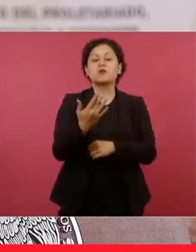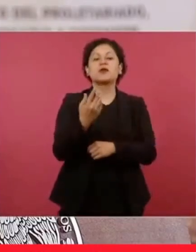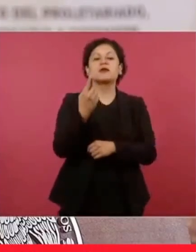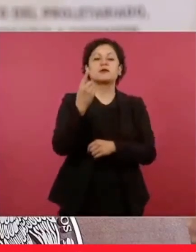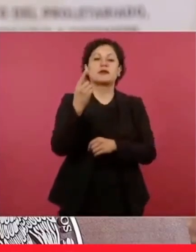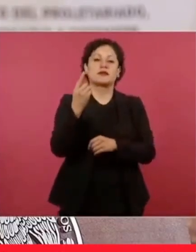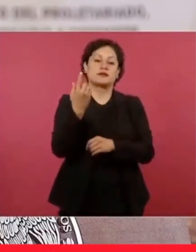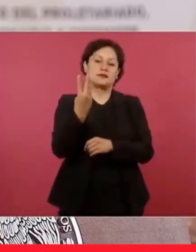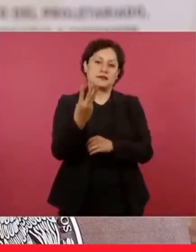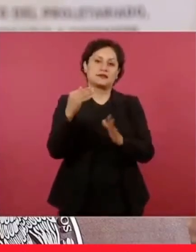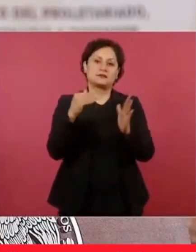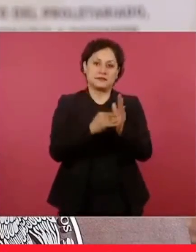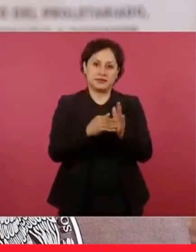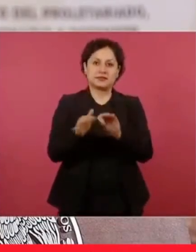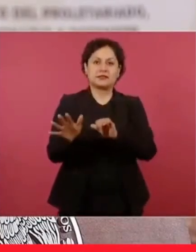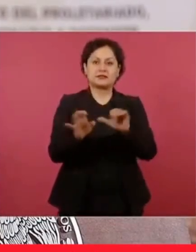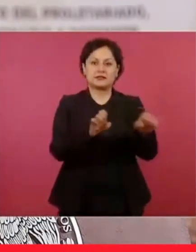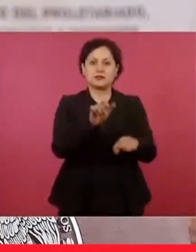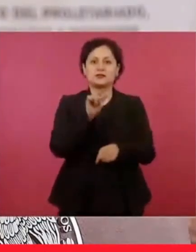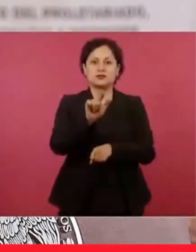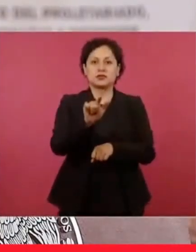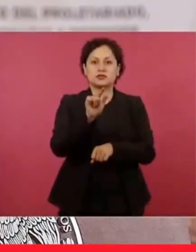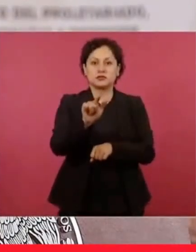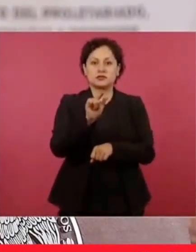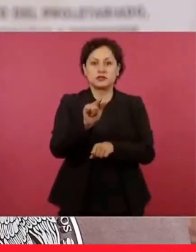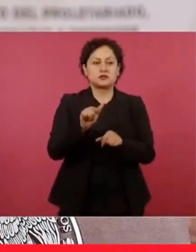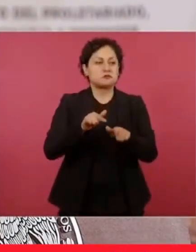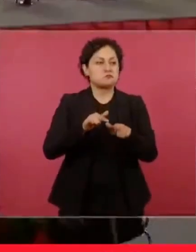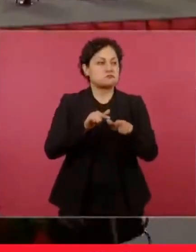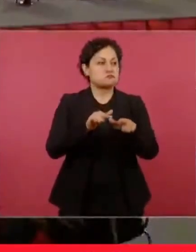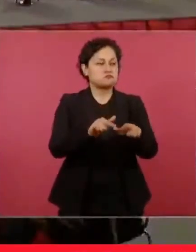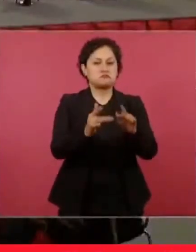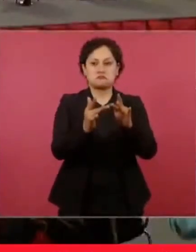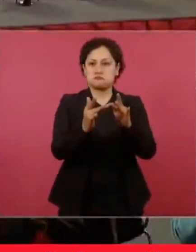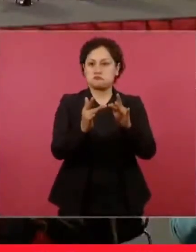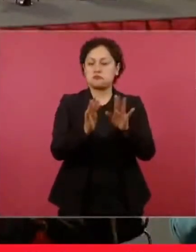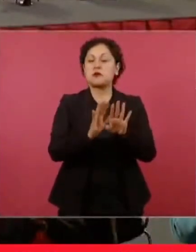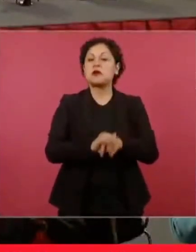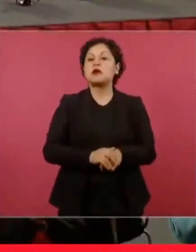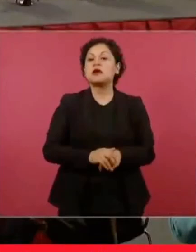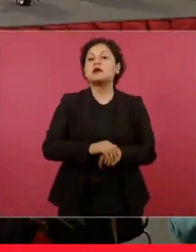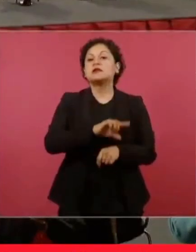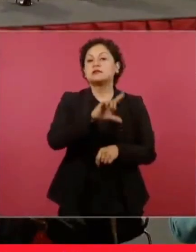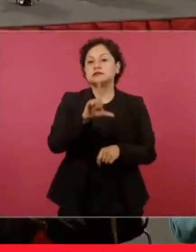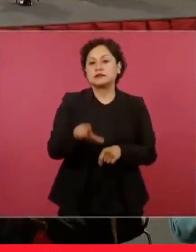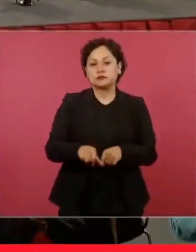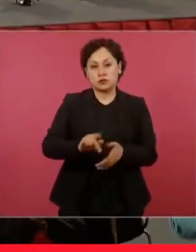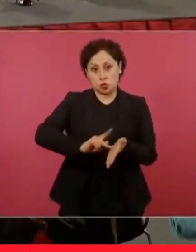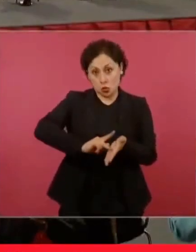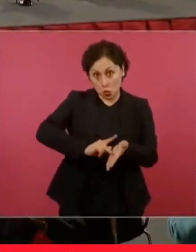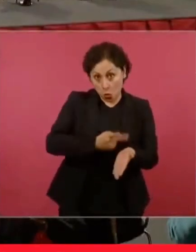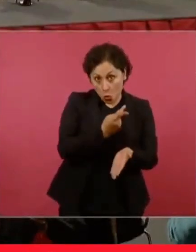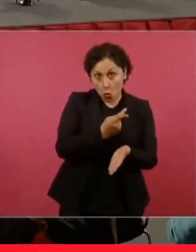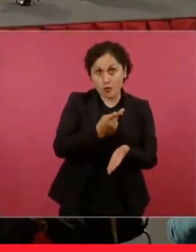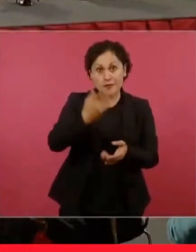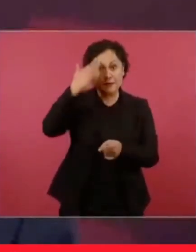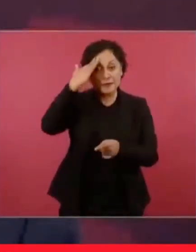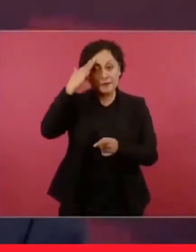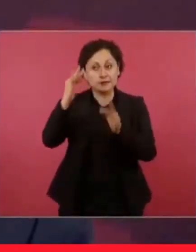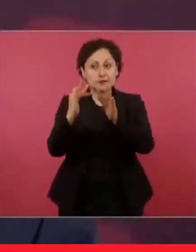50,697 en la tarde, sin ninguna restricción. Nuevamente sufrimos de una desconexión de una central a